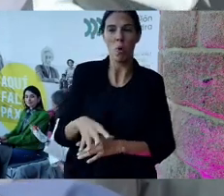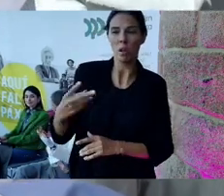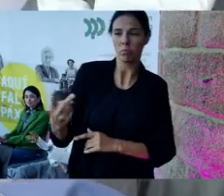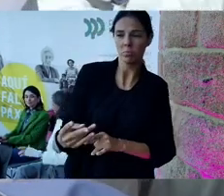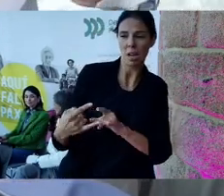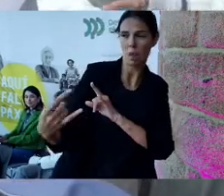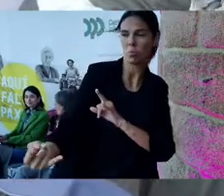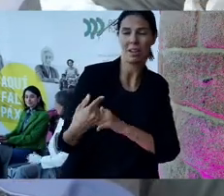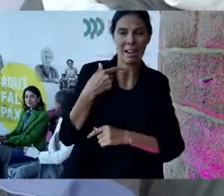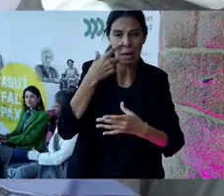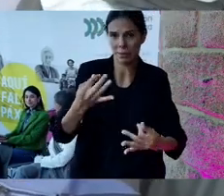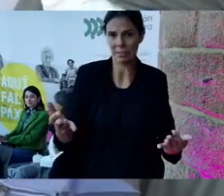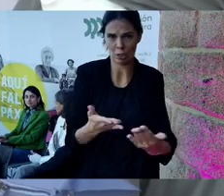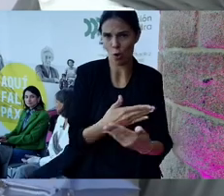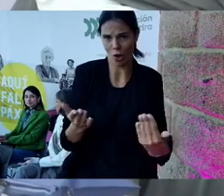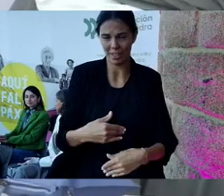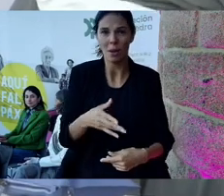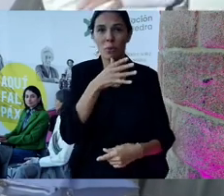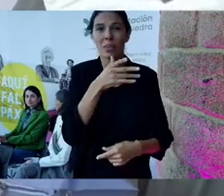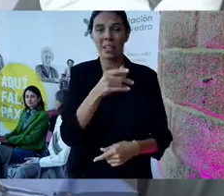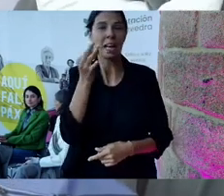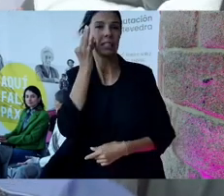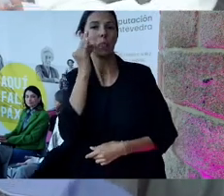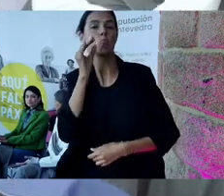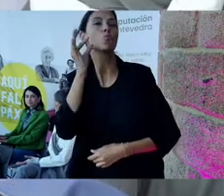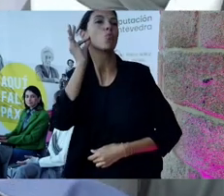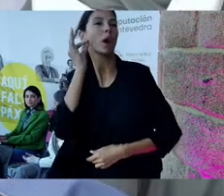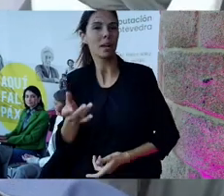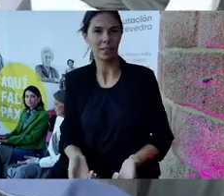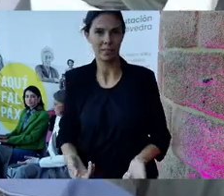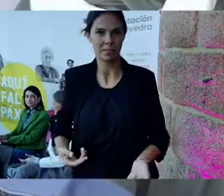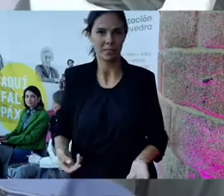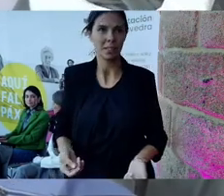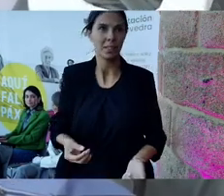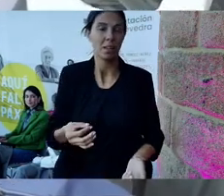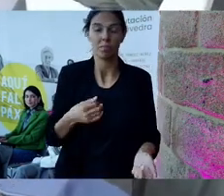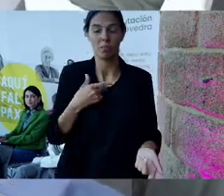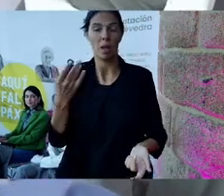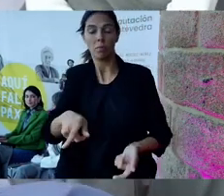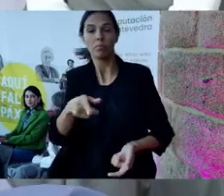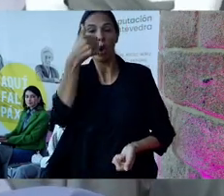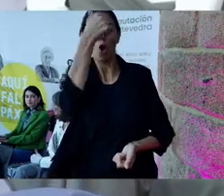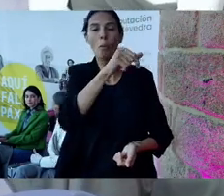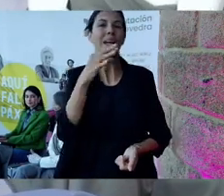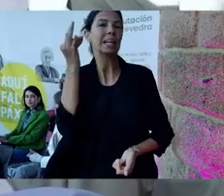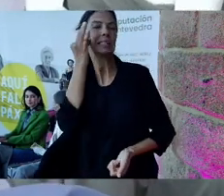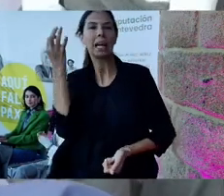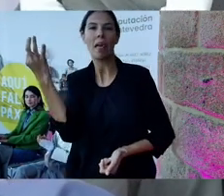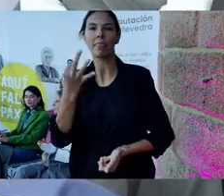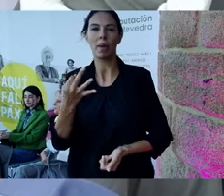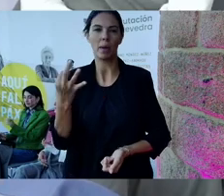que él amara a ella y ella le amara a él es excluida de antemano, porque como ella era mujer y el hombre, pues